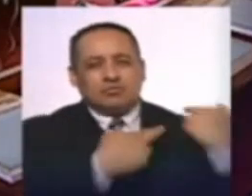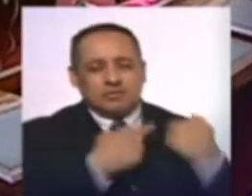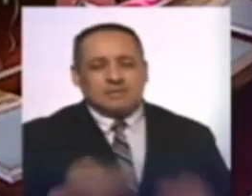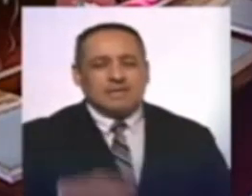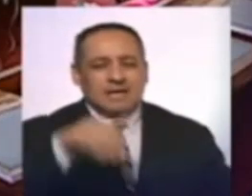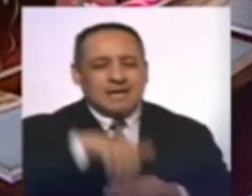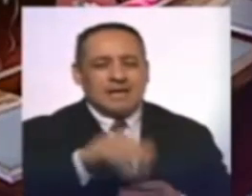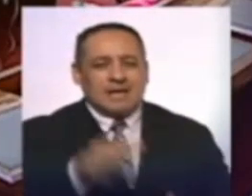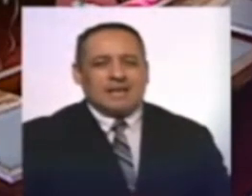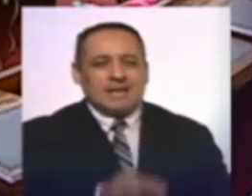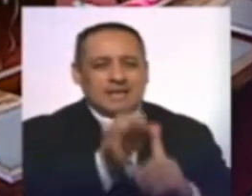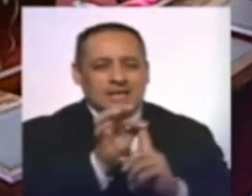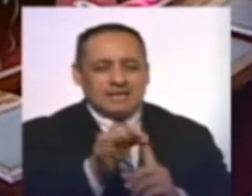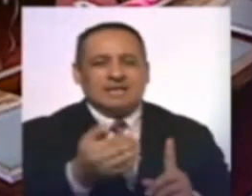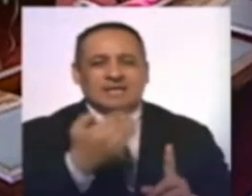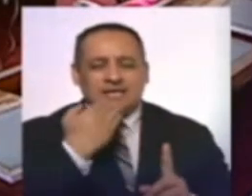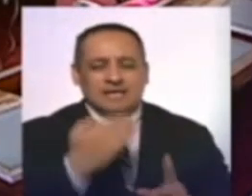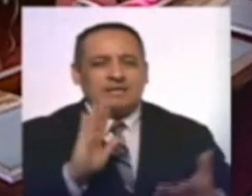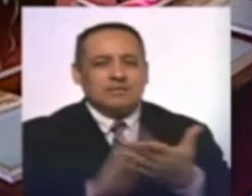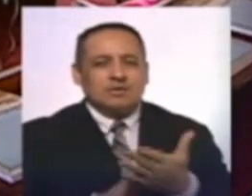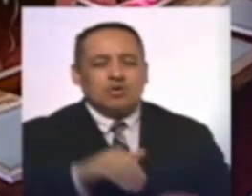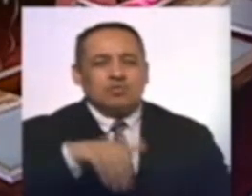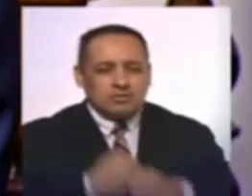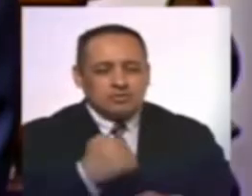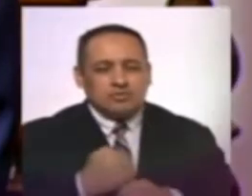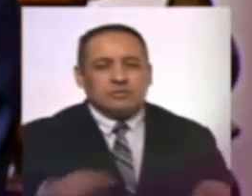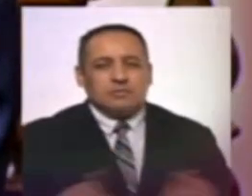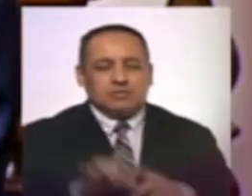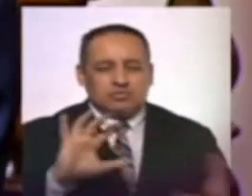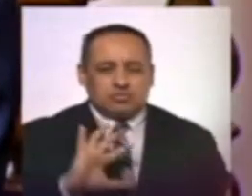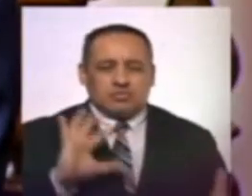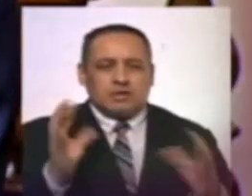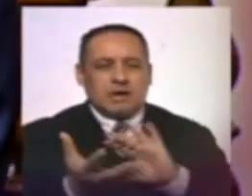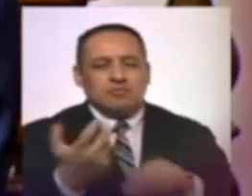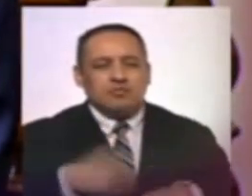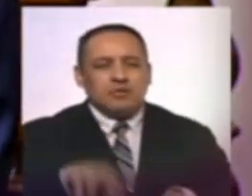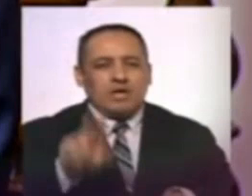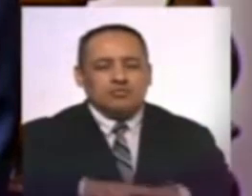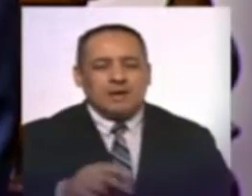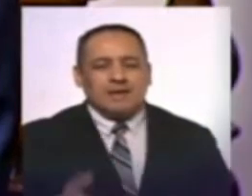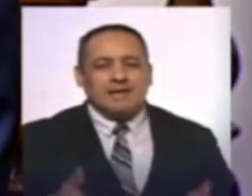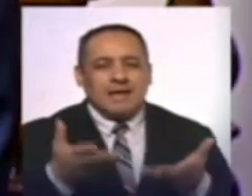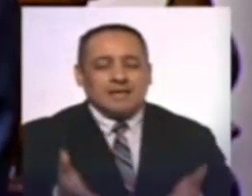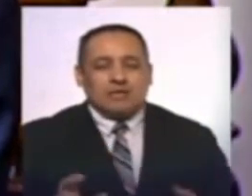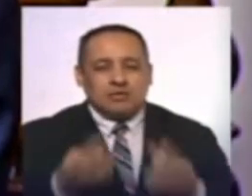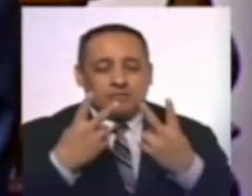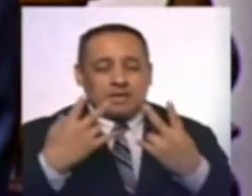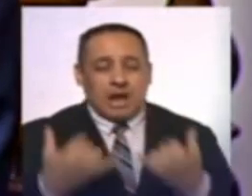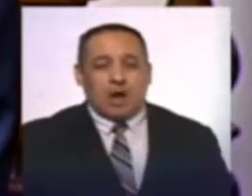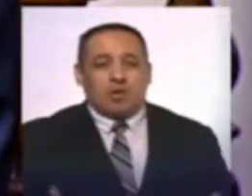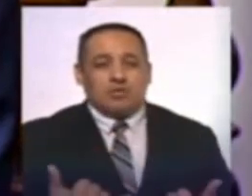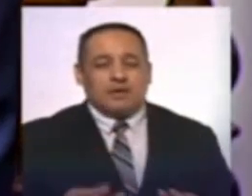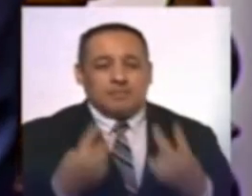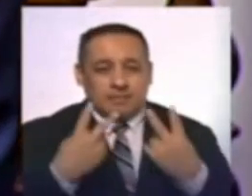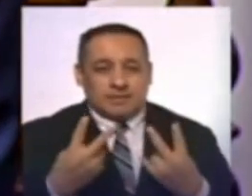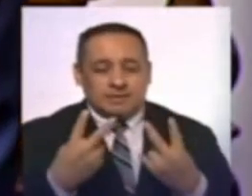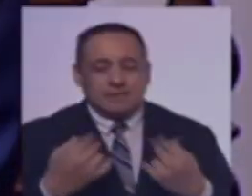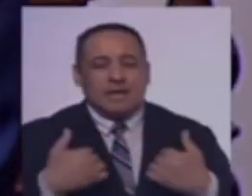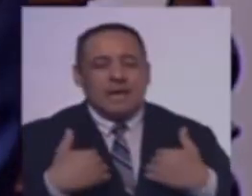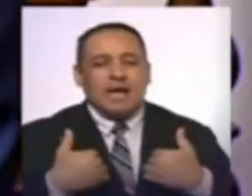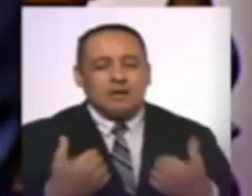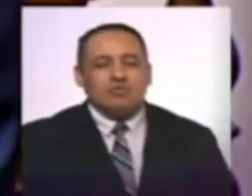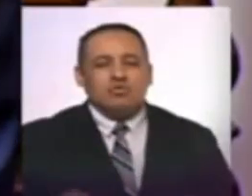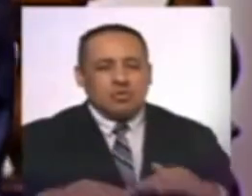judicial, con el paso del tiempo se produjo una evolución natural que ha determinado que ahora tengamos